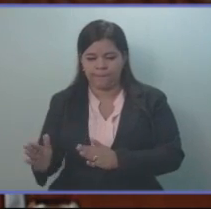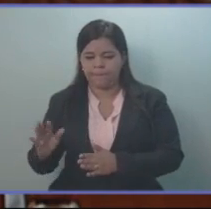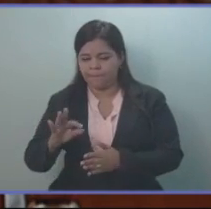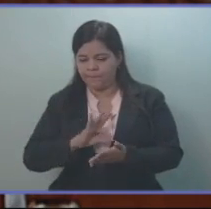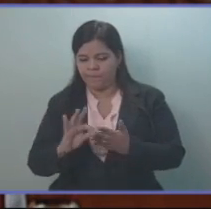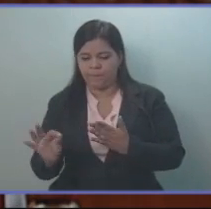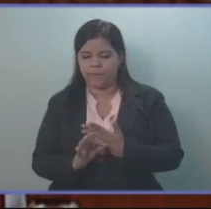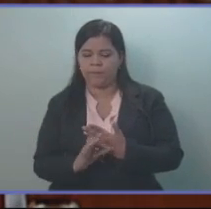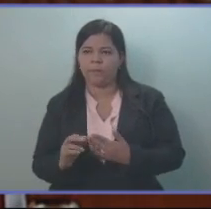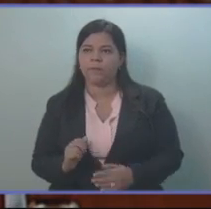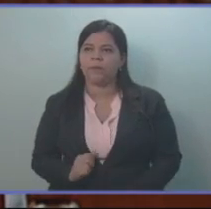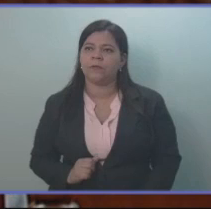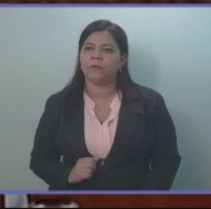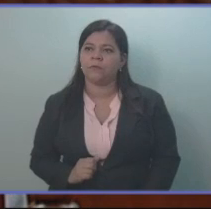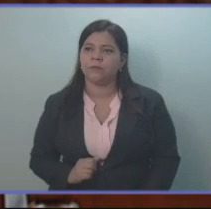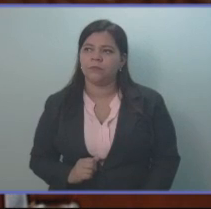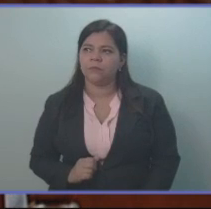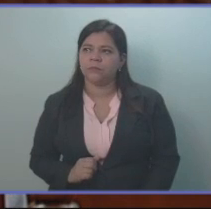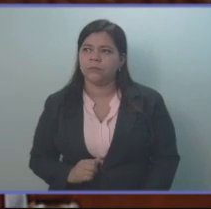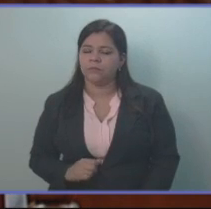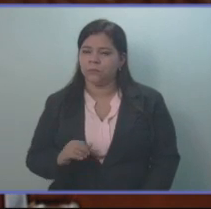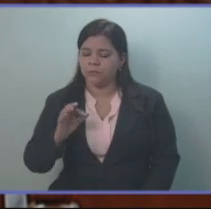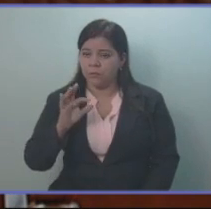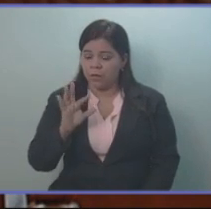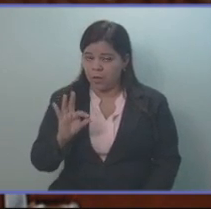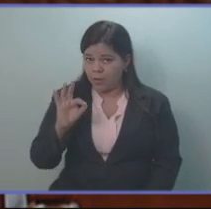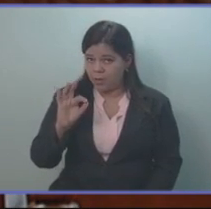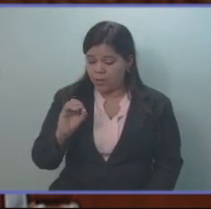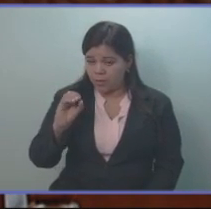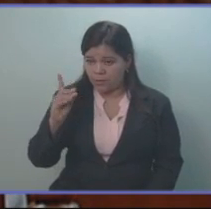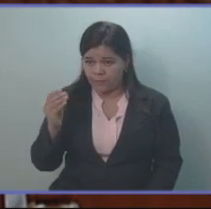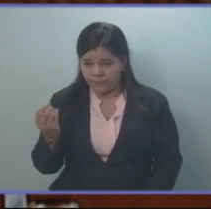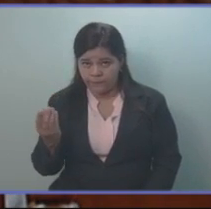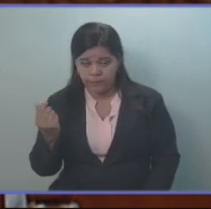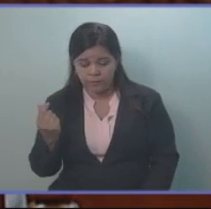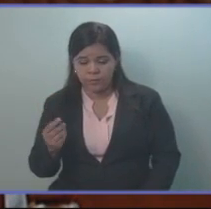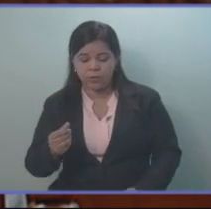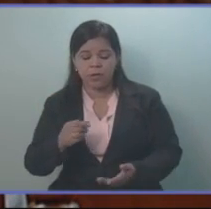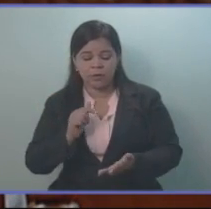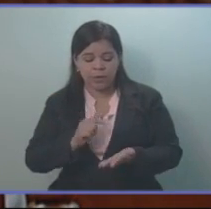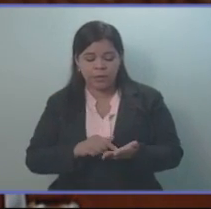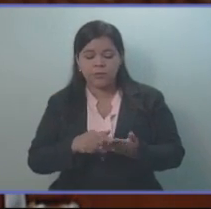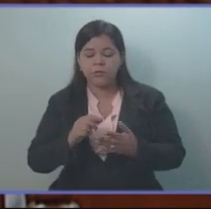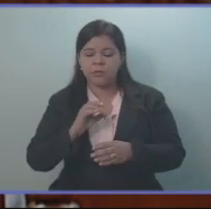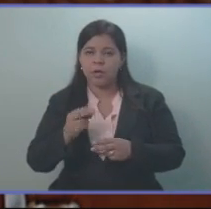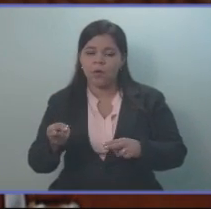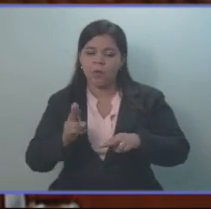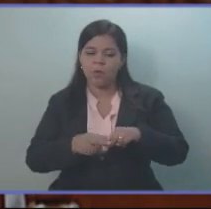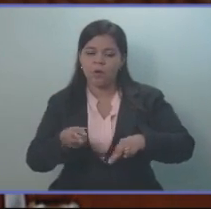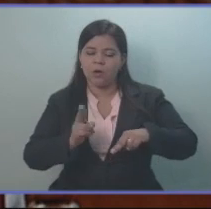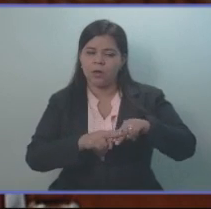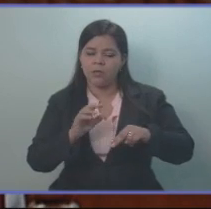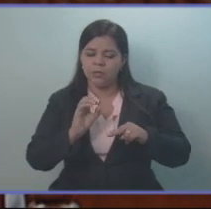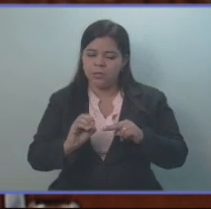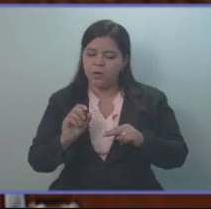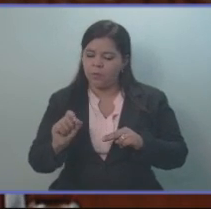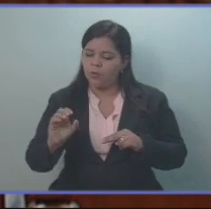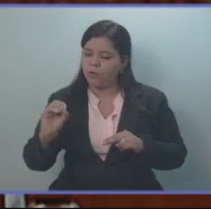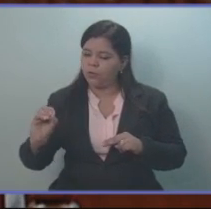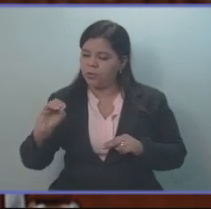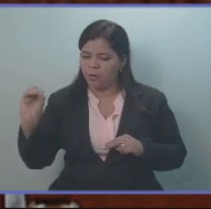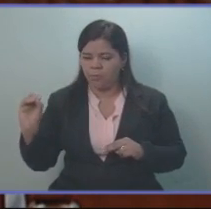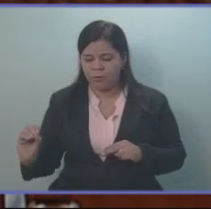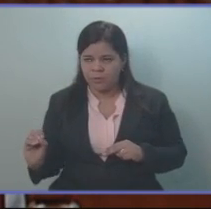proyecto. El fondo de financiamiento correspondiente al crédito tendrá una tasa de interés del